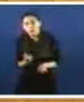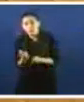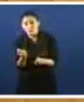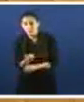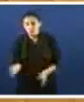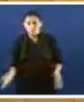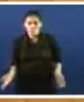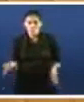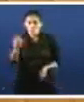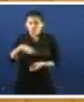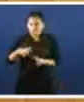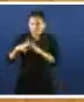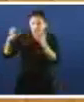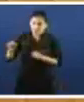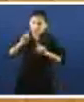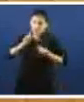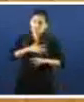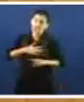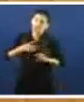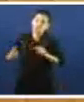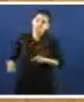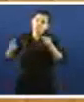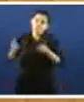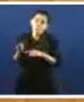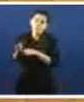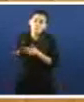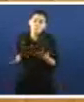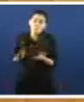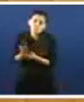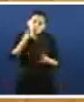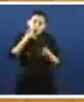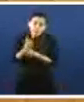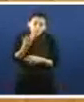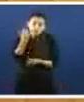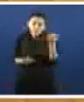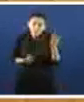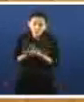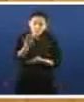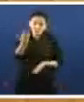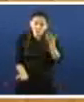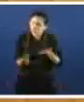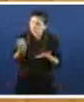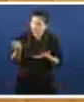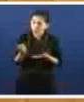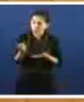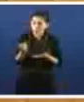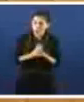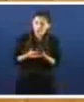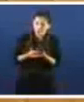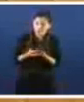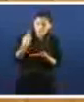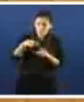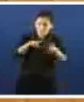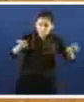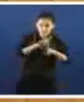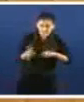acordo en discutir unha proposta para que a proposta sea o máis xusta posible para dúas partes tanto para os empresarios